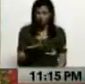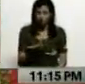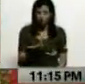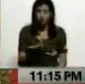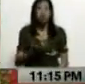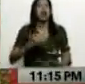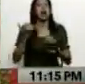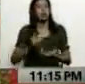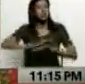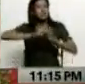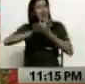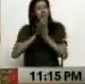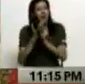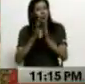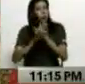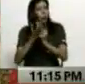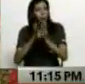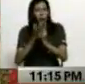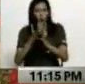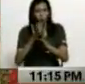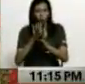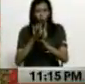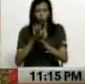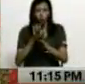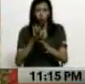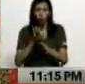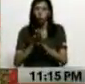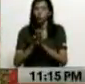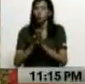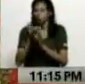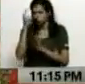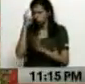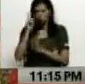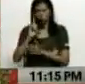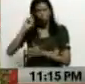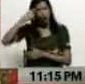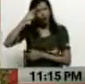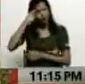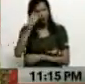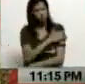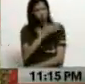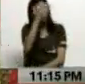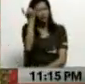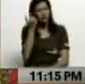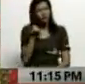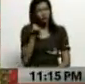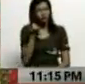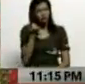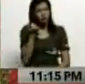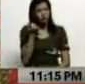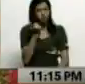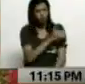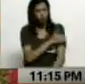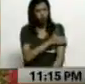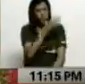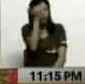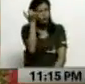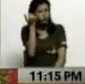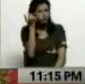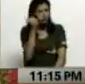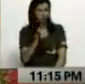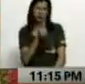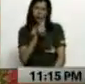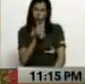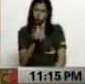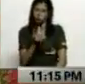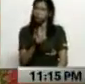acab se acabaron los problemas de cupo para los estudiantes no se acuerdan de eso la derecha no se acuerda de